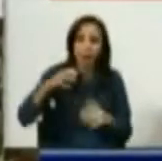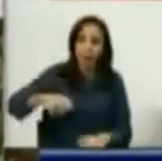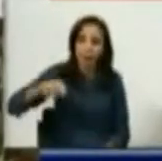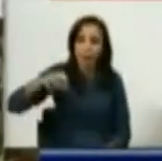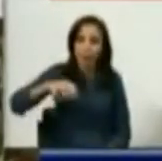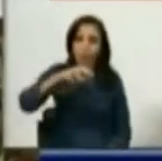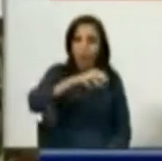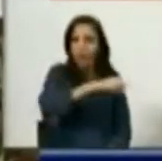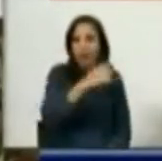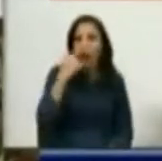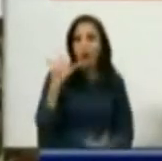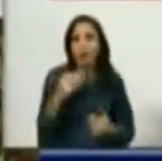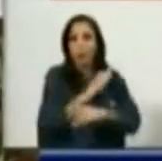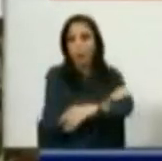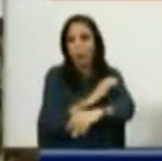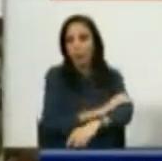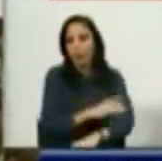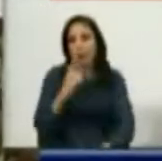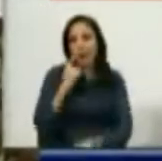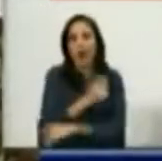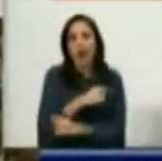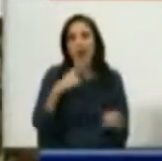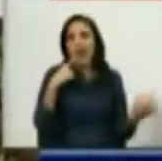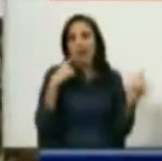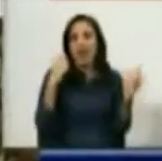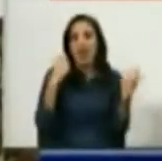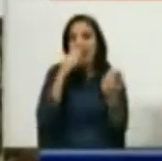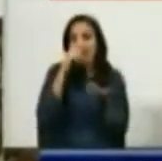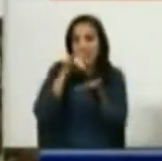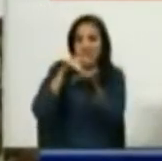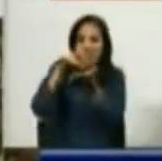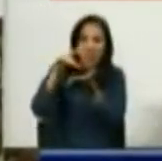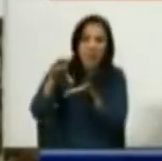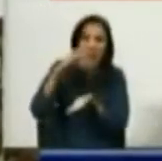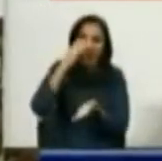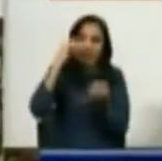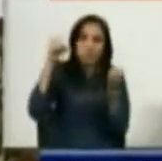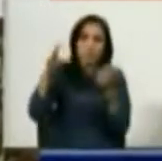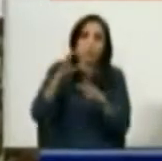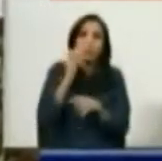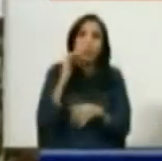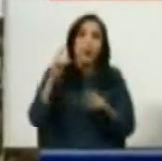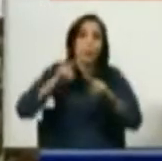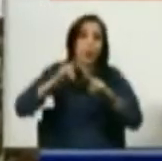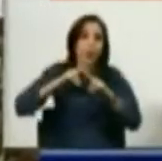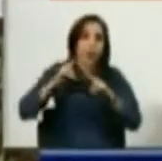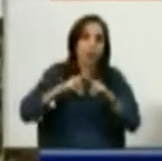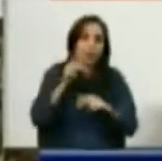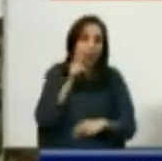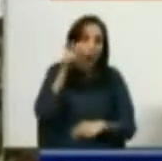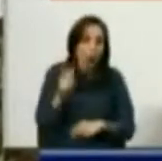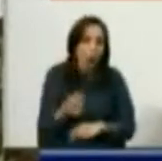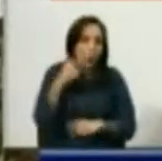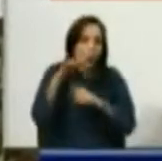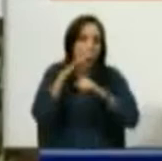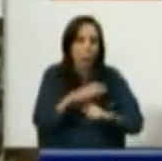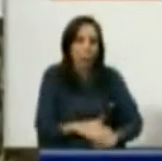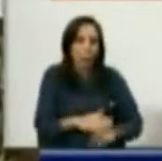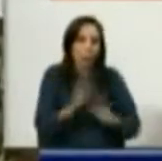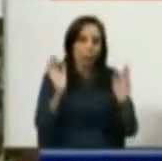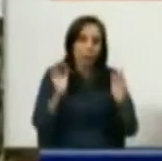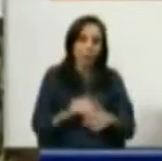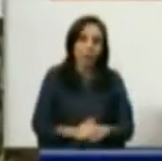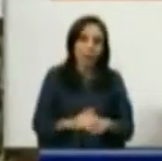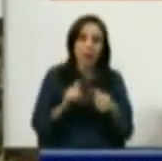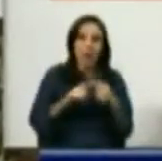gobernados ahorita Por los escuálidos abandonados si no fuera por fredernal en táchira Bueno ya táchira estaría hundido o